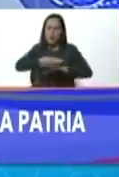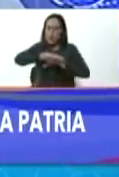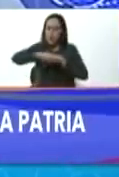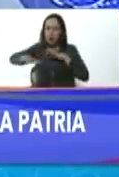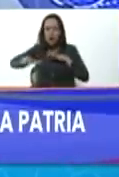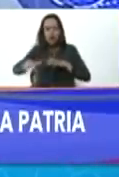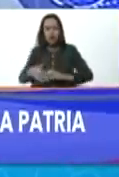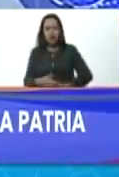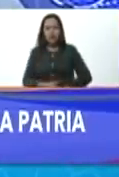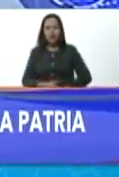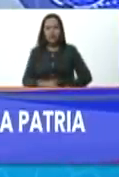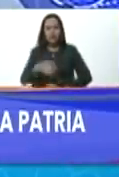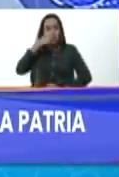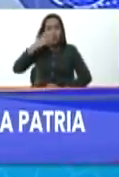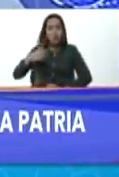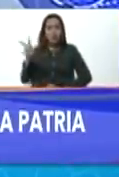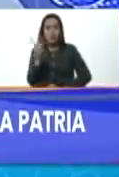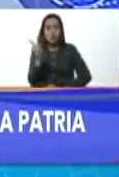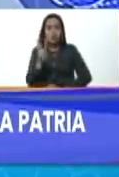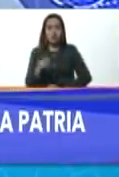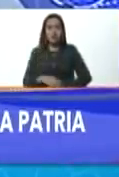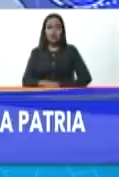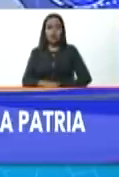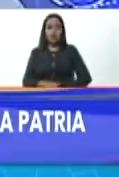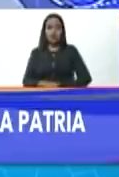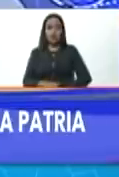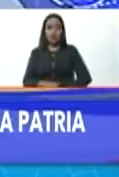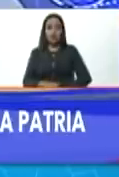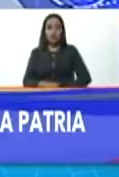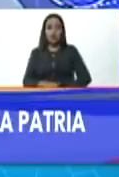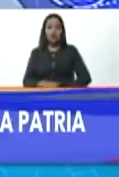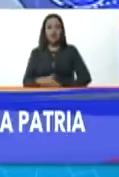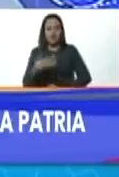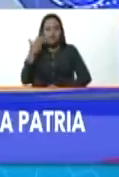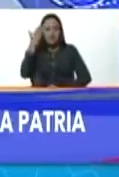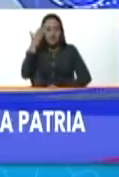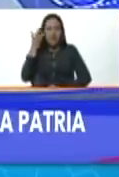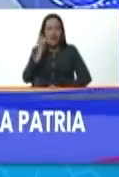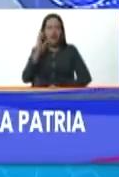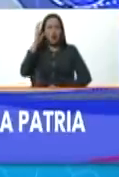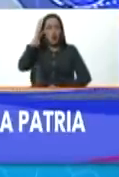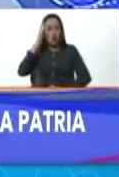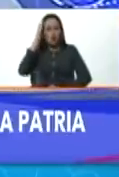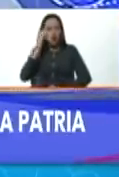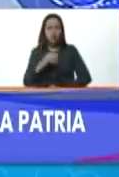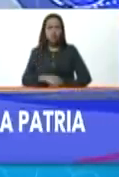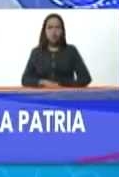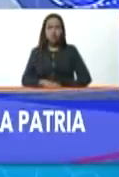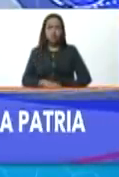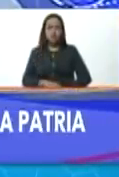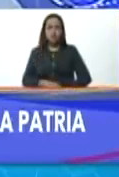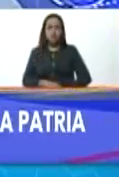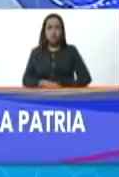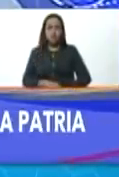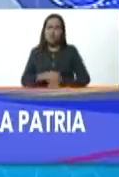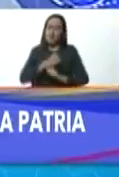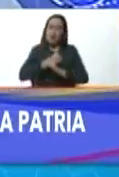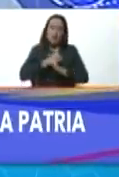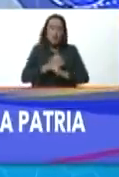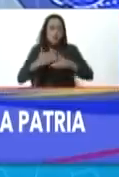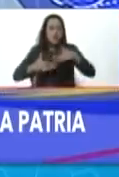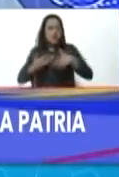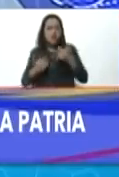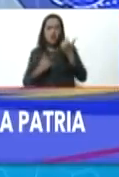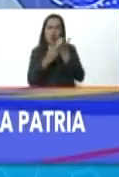la absoluta mayoría del pueblo de Venezuela sé que tiene conciencia y grandes y nobles sentimientos de